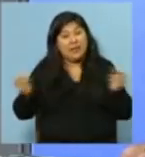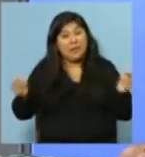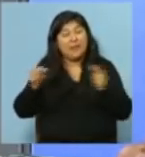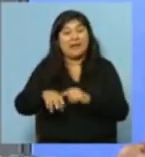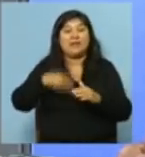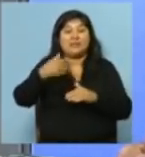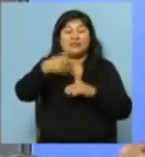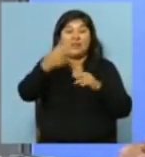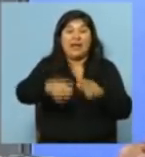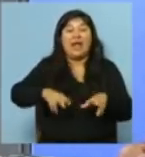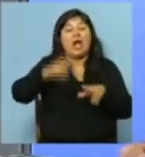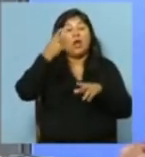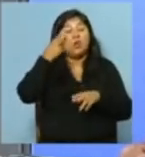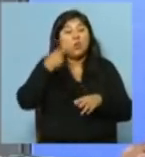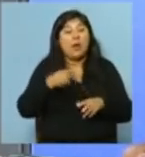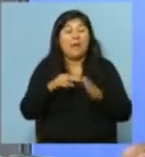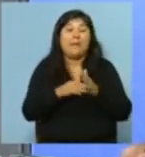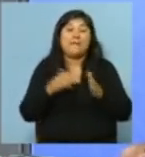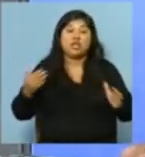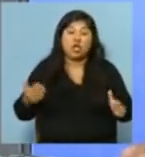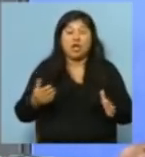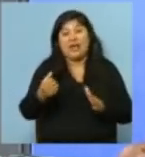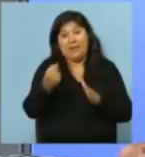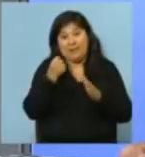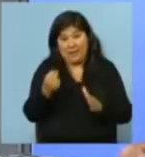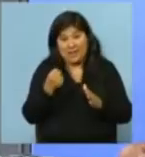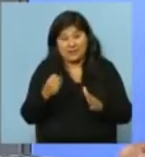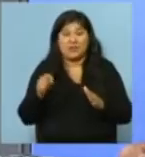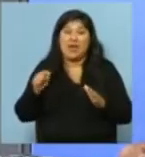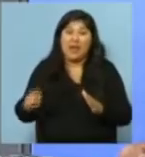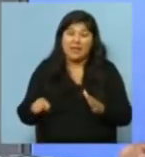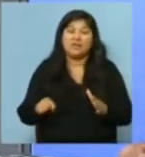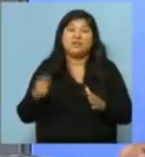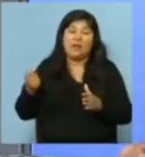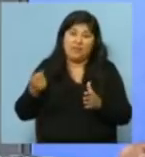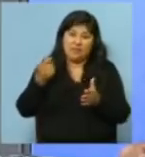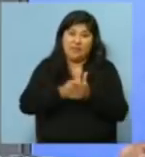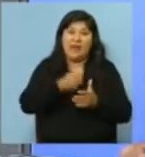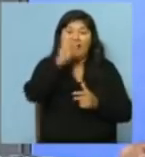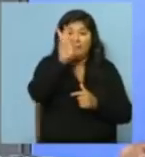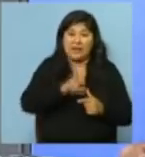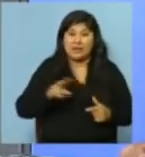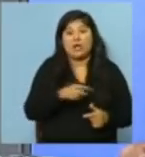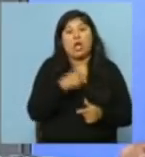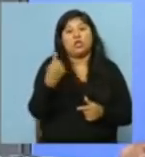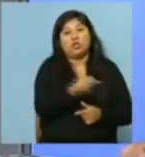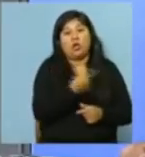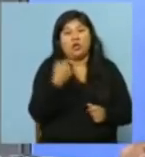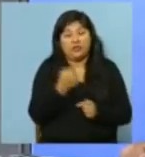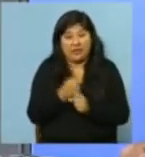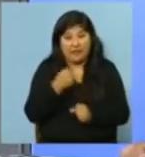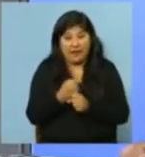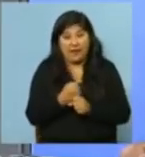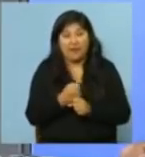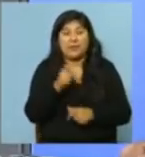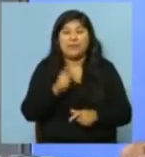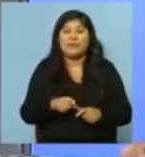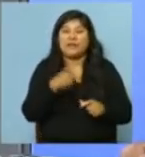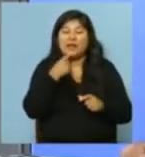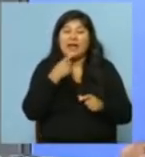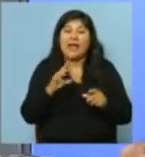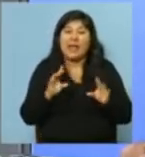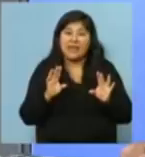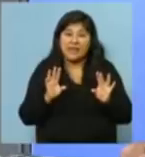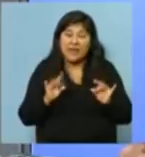gracias al esfuerzo y al sacrificio de nuestros trabajadores que están trabajando en en condiciones digamos que son difíciles pero con los